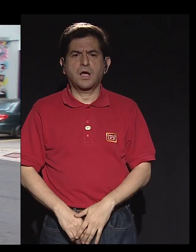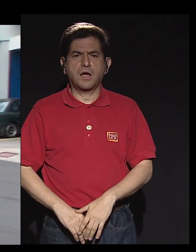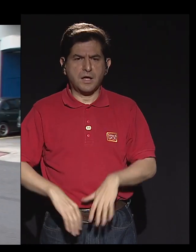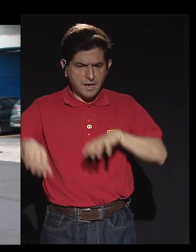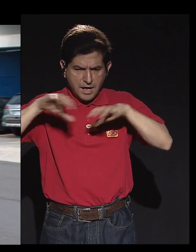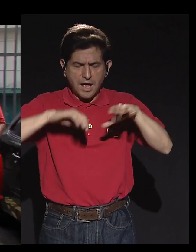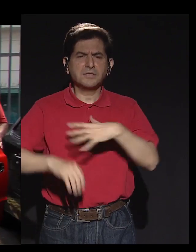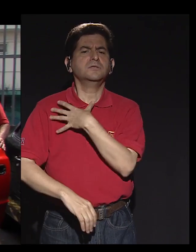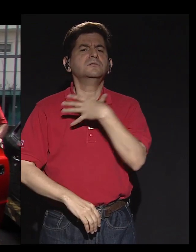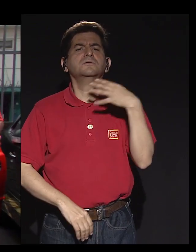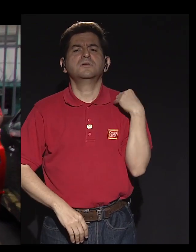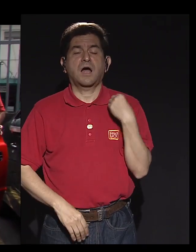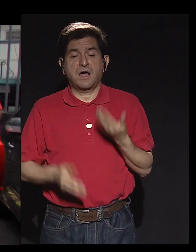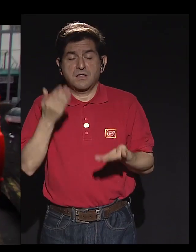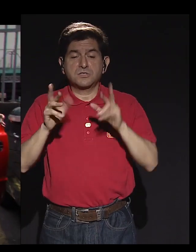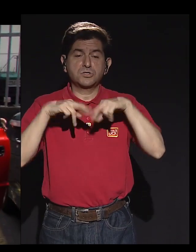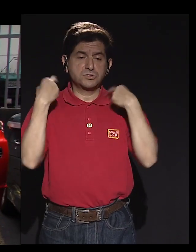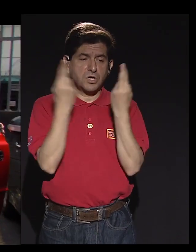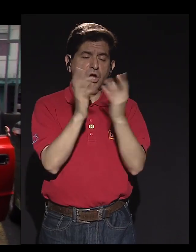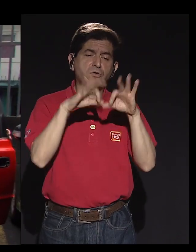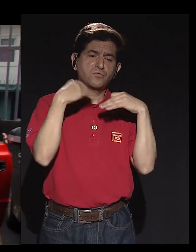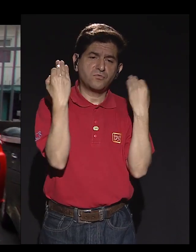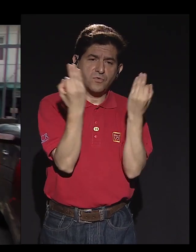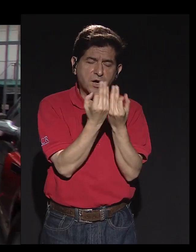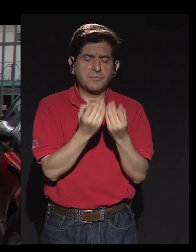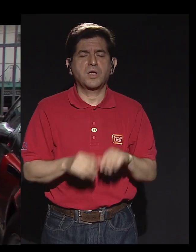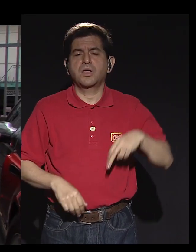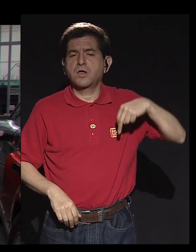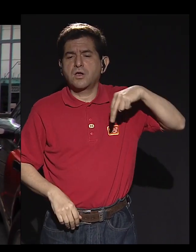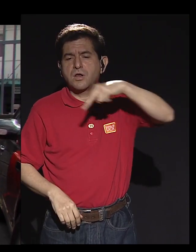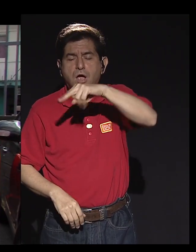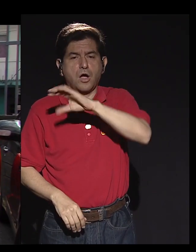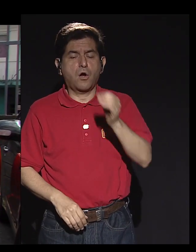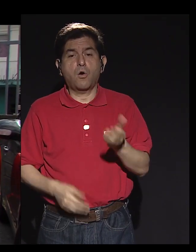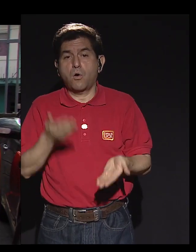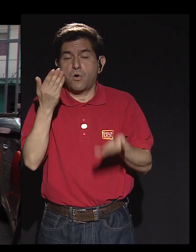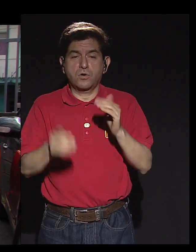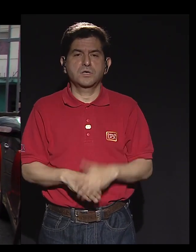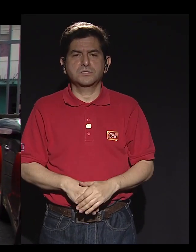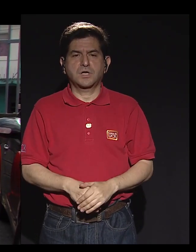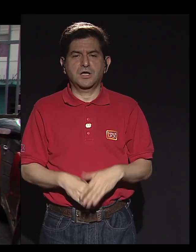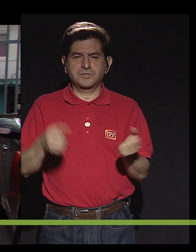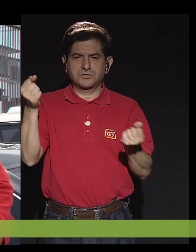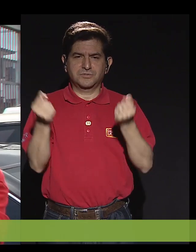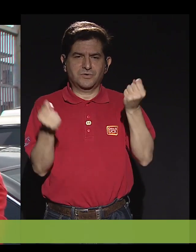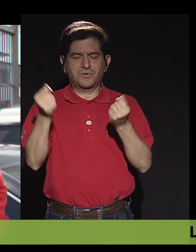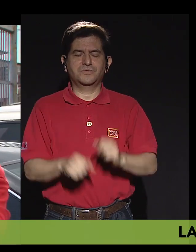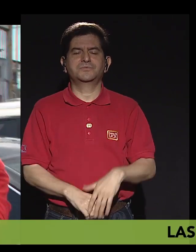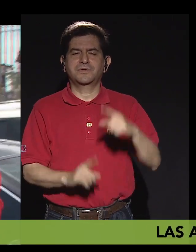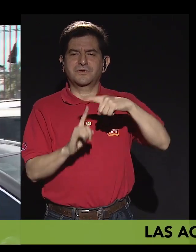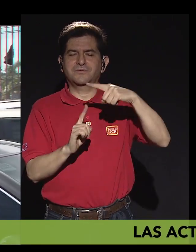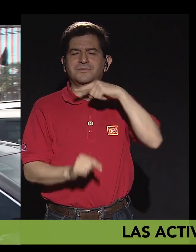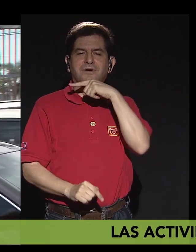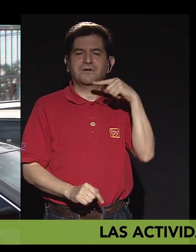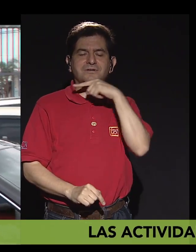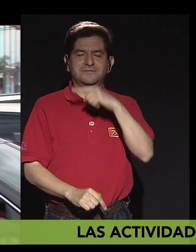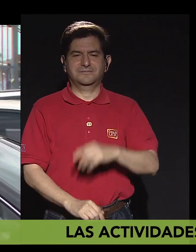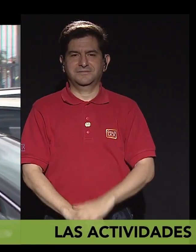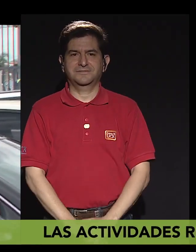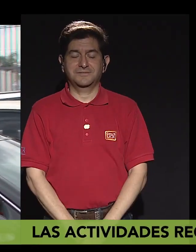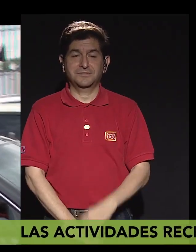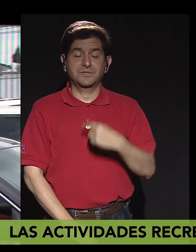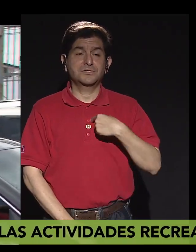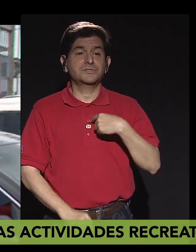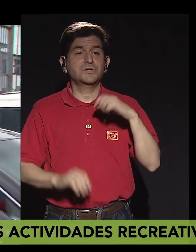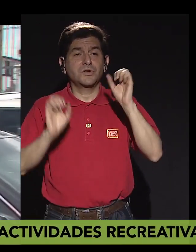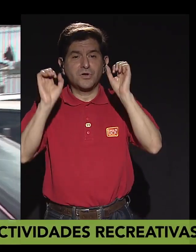buscar cosas que les guste hacer, ya sea reunirse con familiares, salir a caminar o bien conducir un taxi rojo. Y